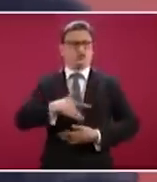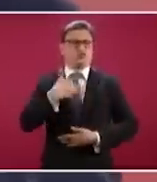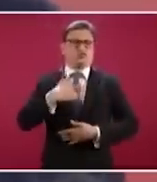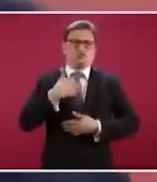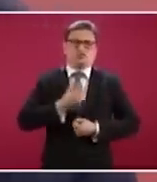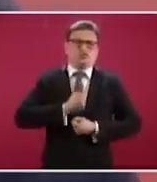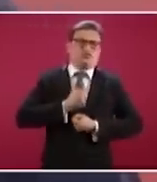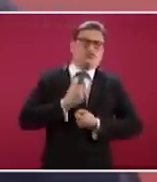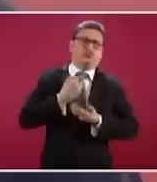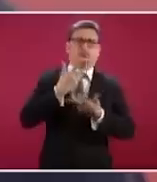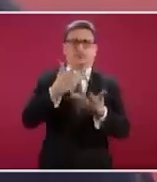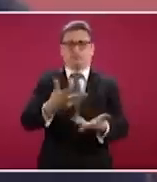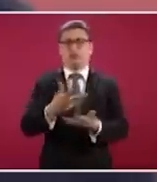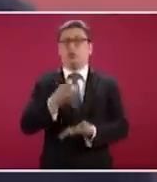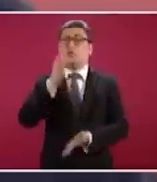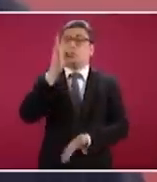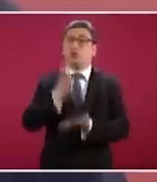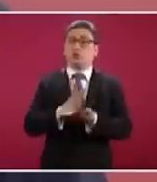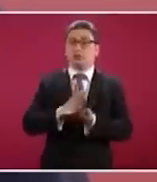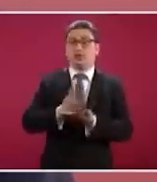más que se informe